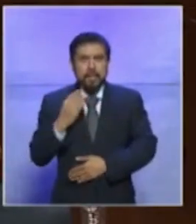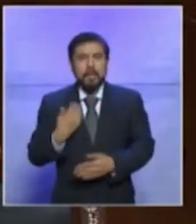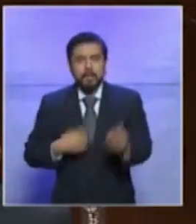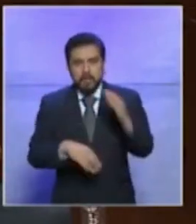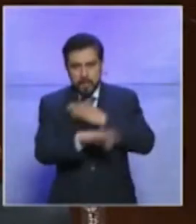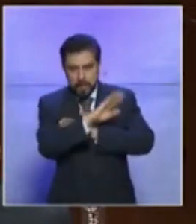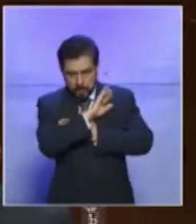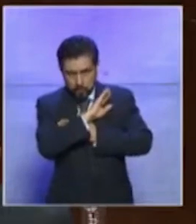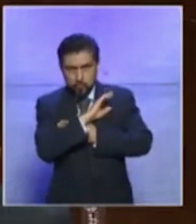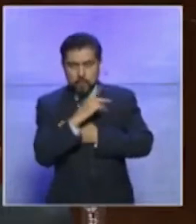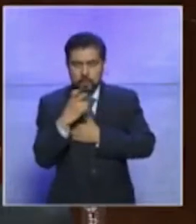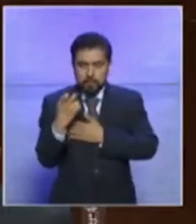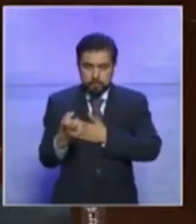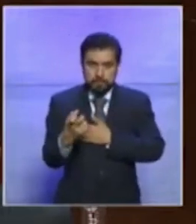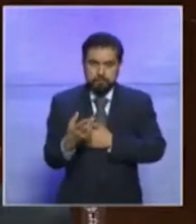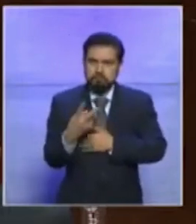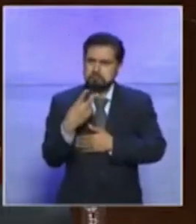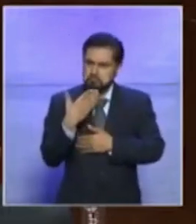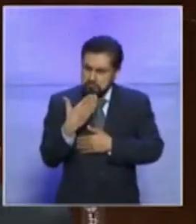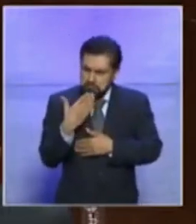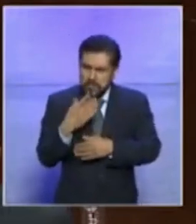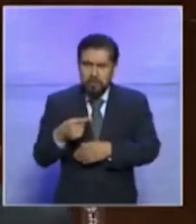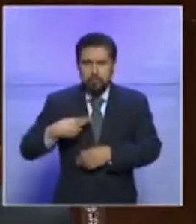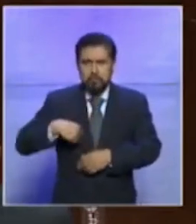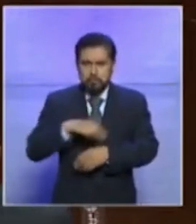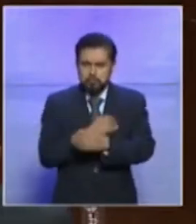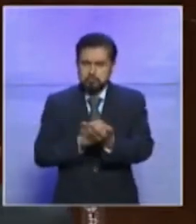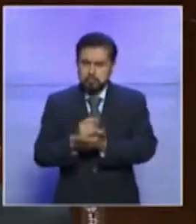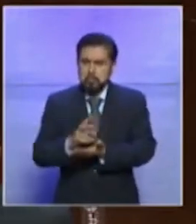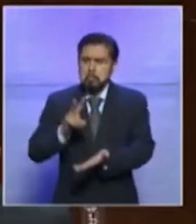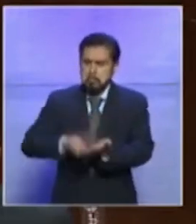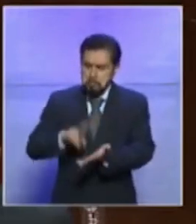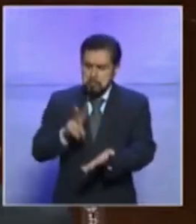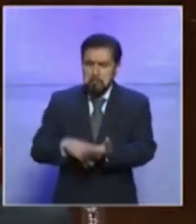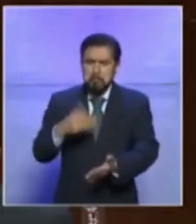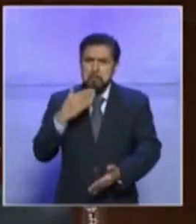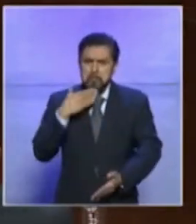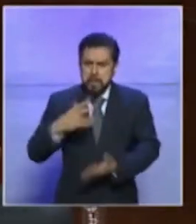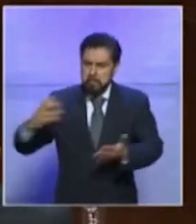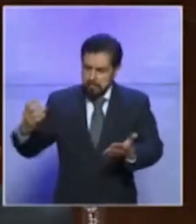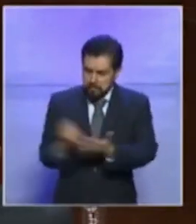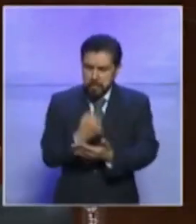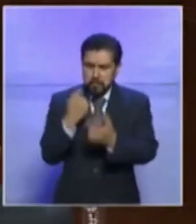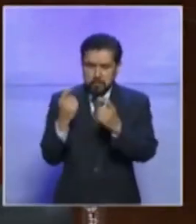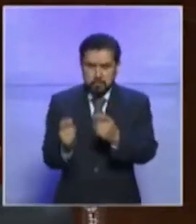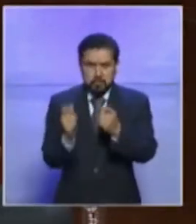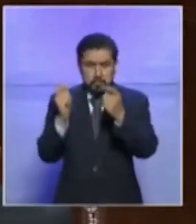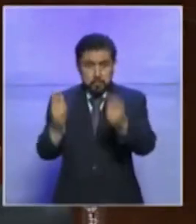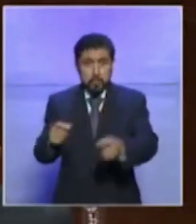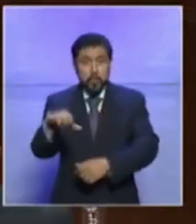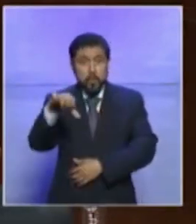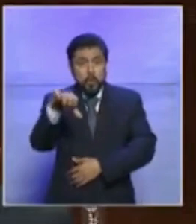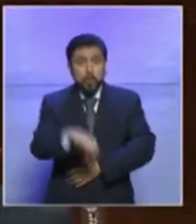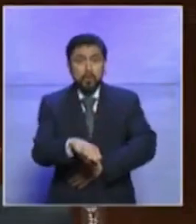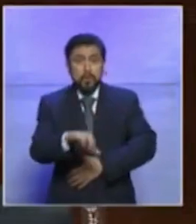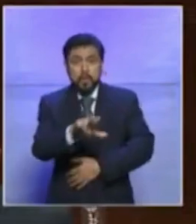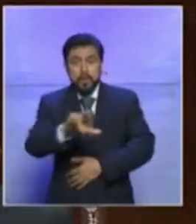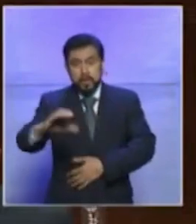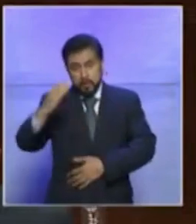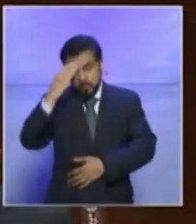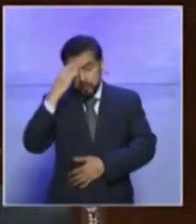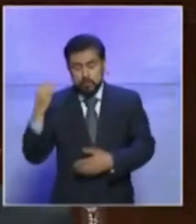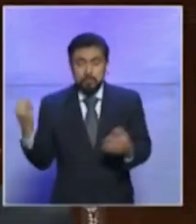es válida, ampliamente válida, por la contundencia del voto de la ciudadanía. Y hoy debemos reconocer